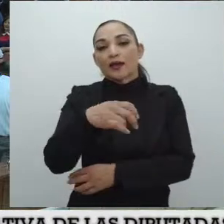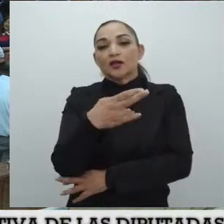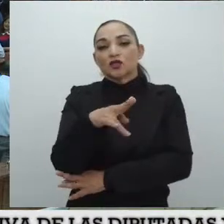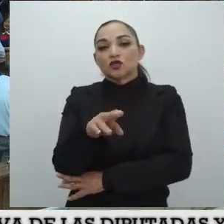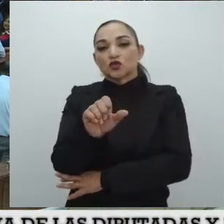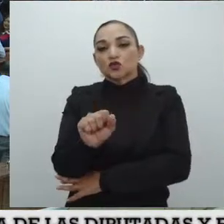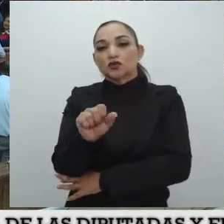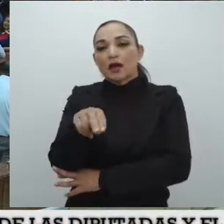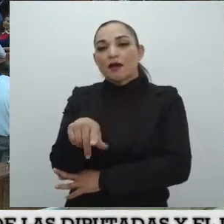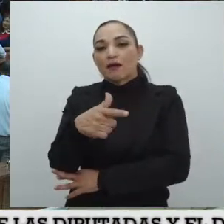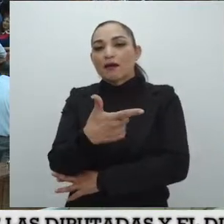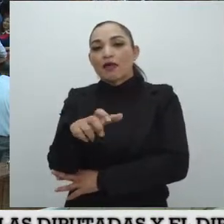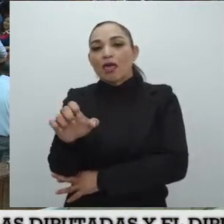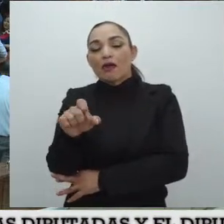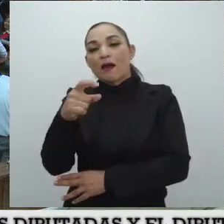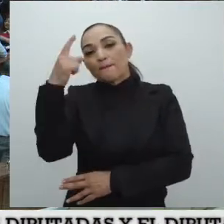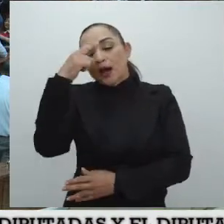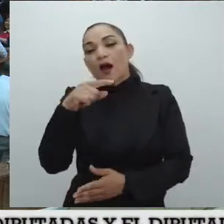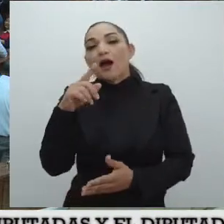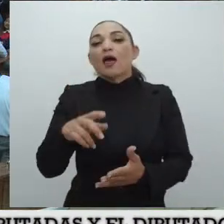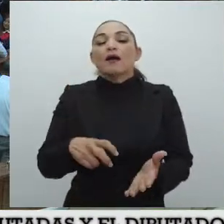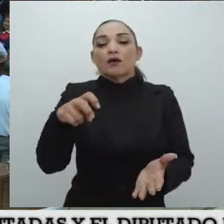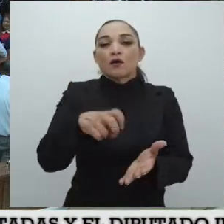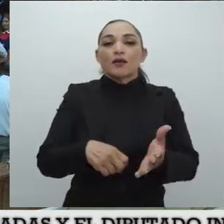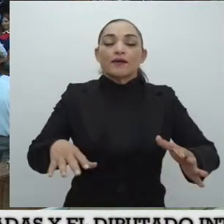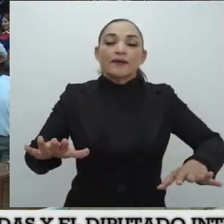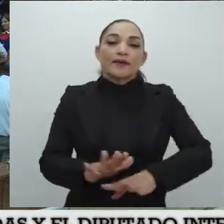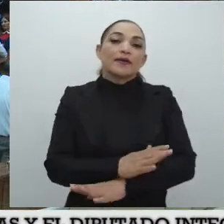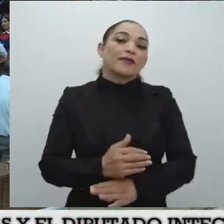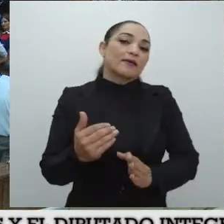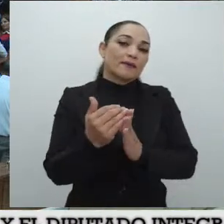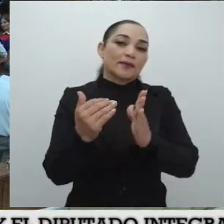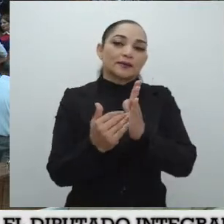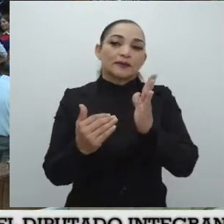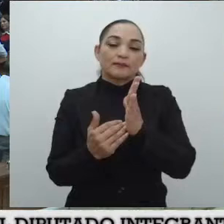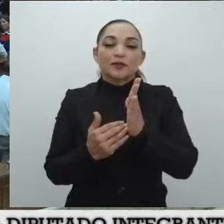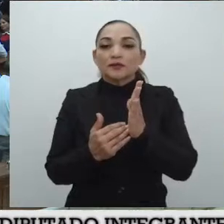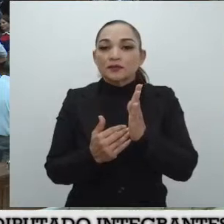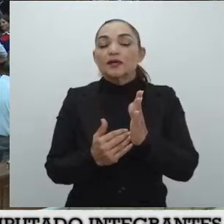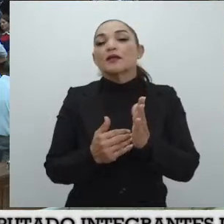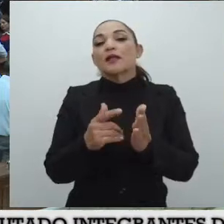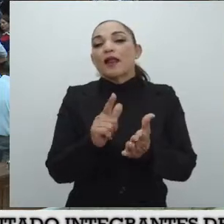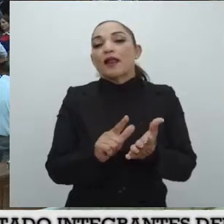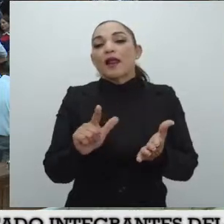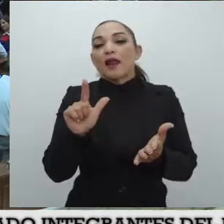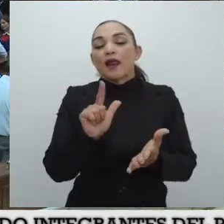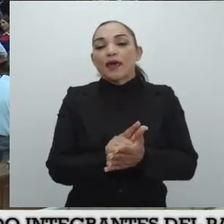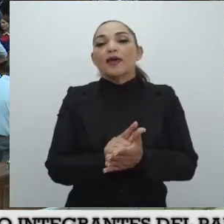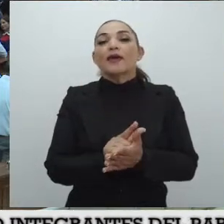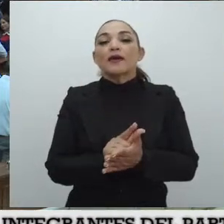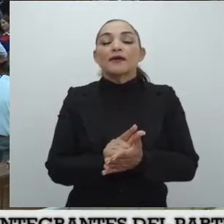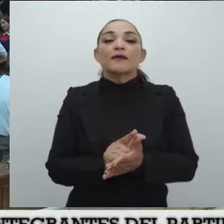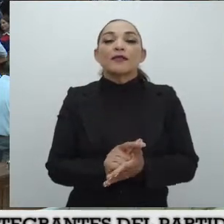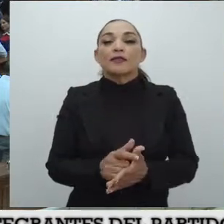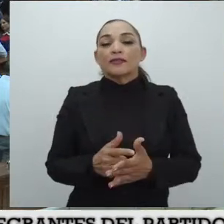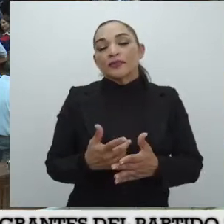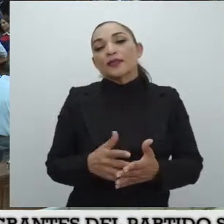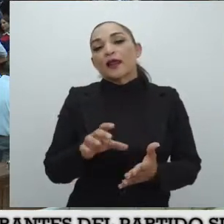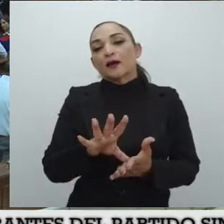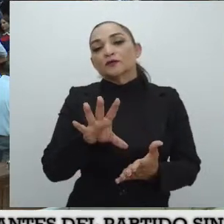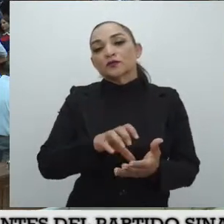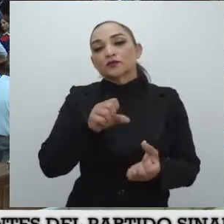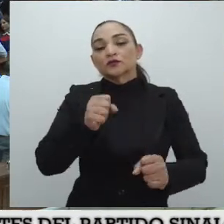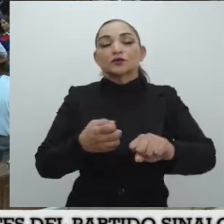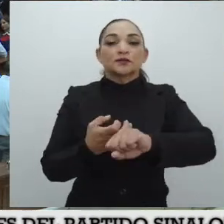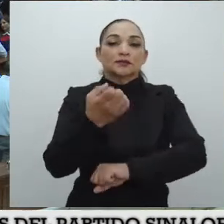de la Ley Orgánica del Poder Judicial del Estado de Sinaloa. La Secretaría va a dar lectura a la